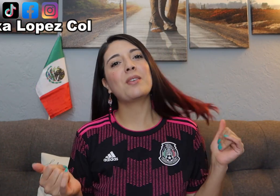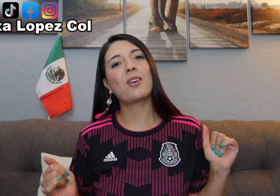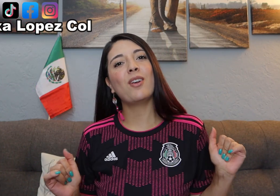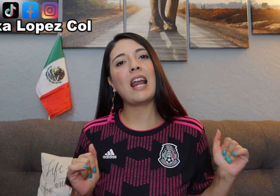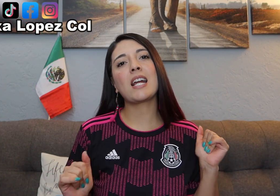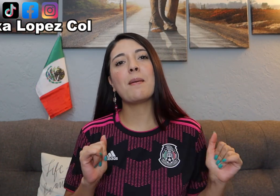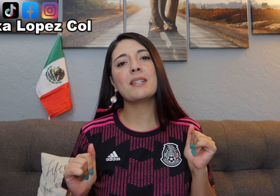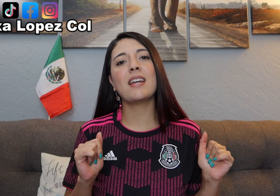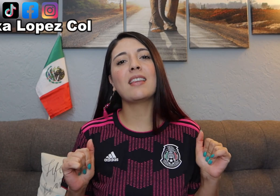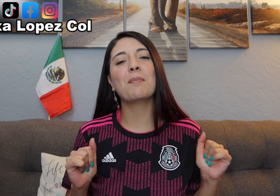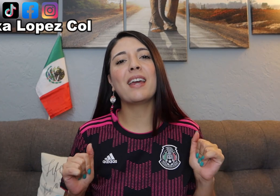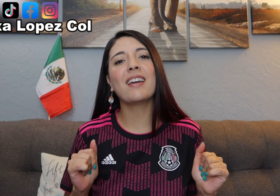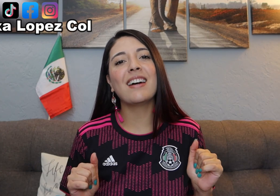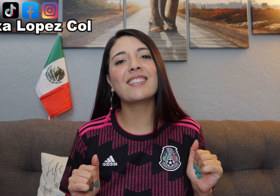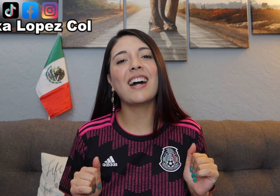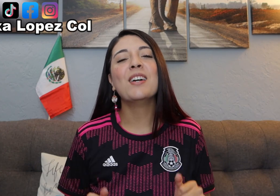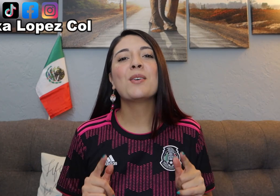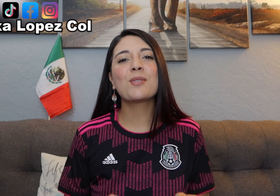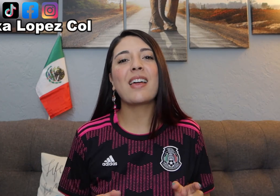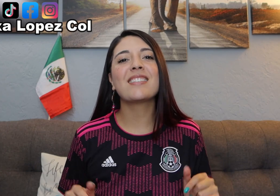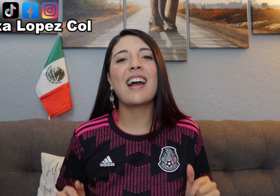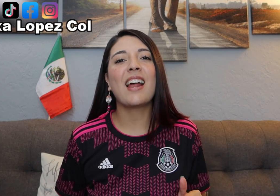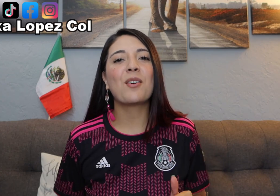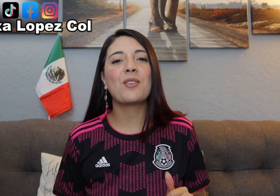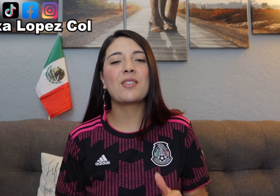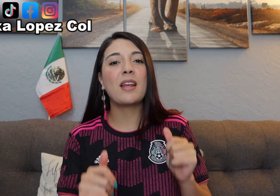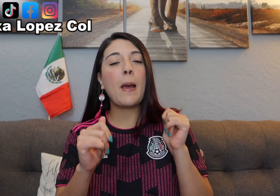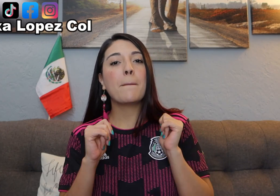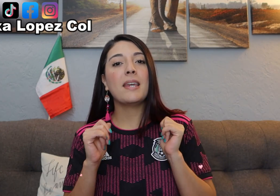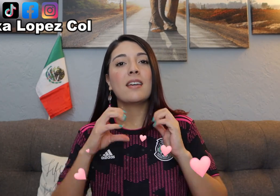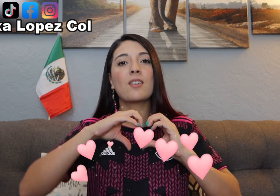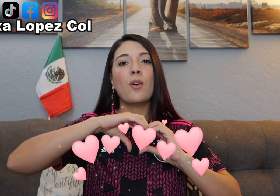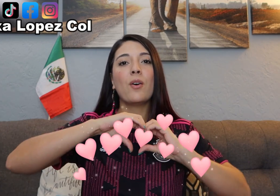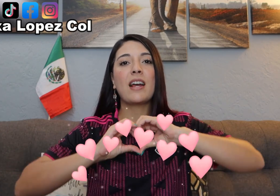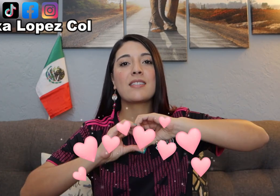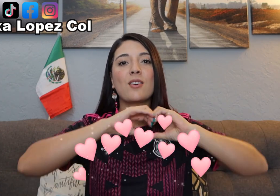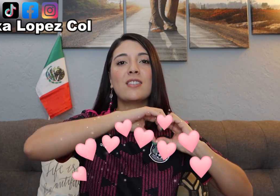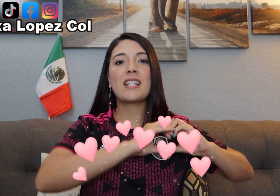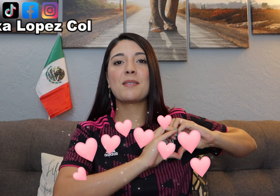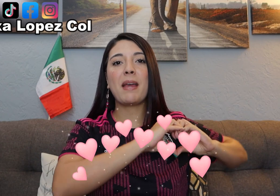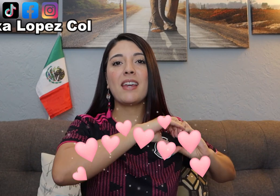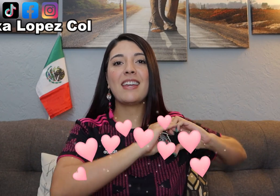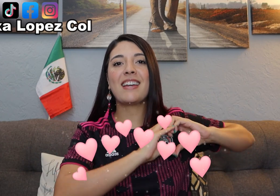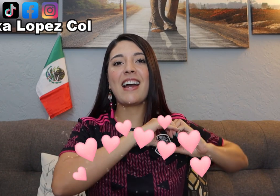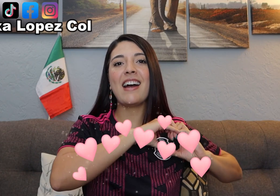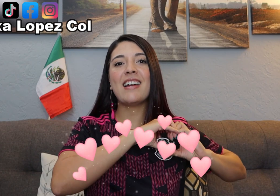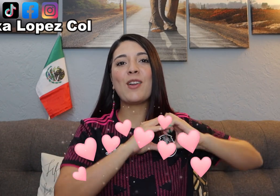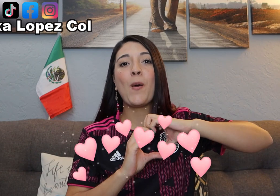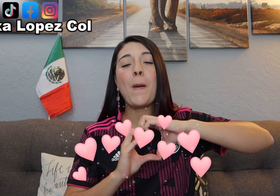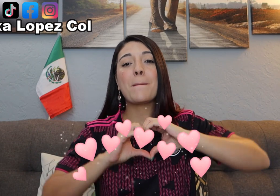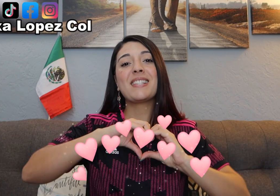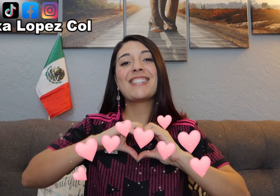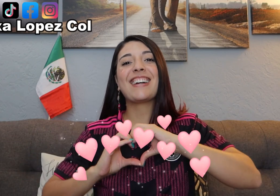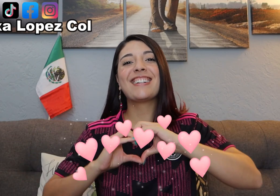mejor que nunca con la camiseta. Me encanta. Ustedes ya la conocen. Mi corazón es